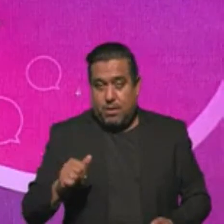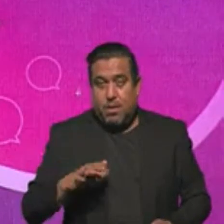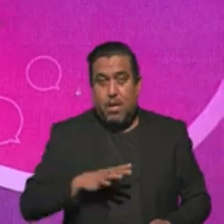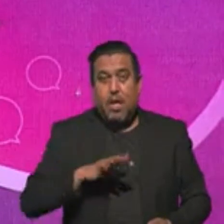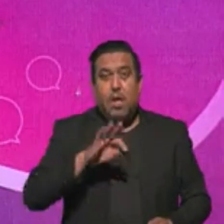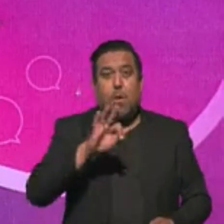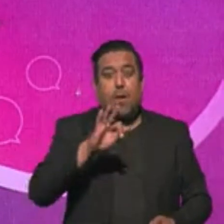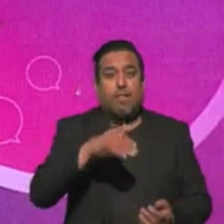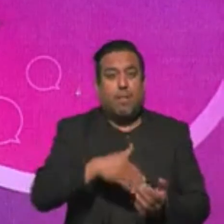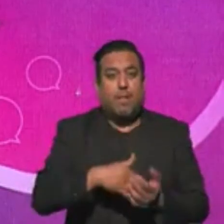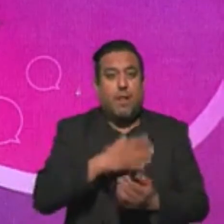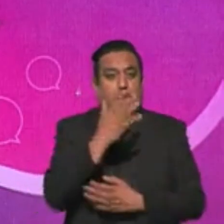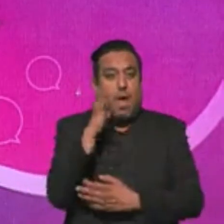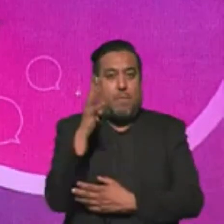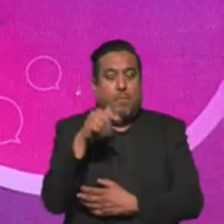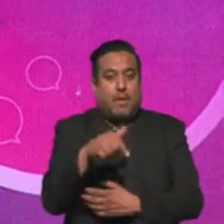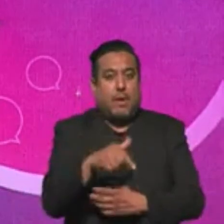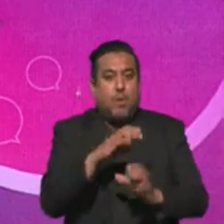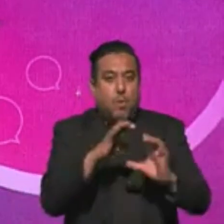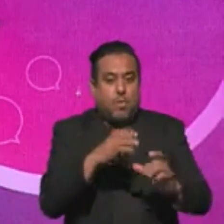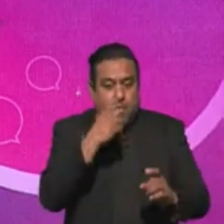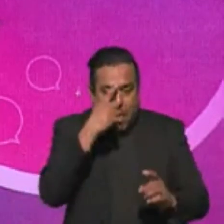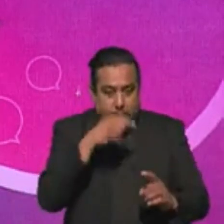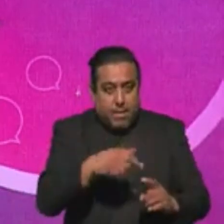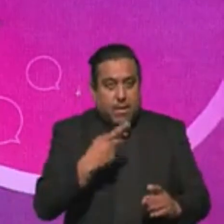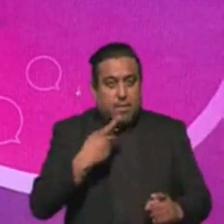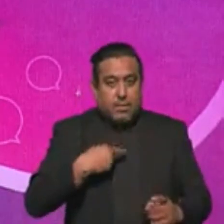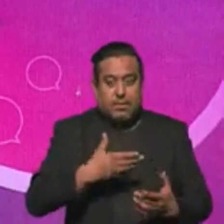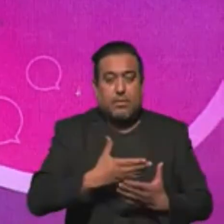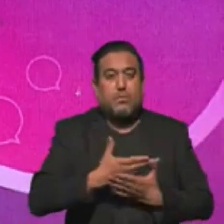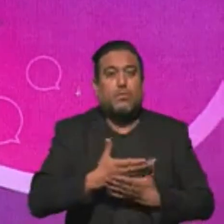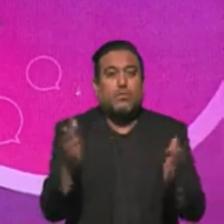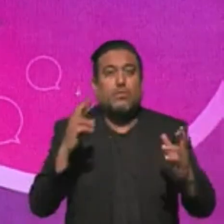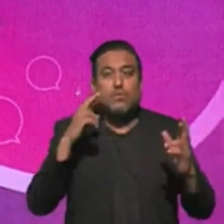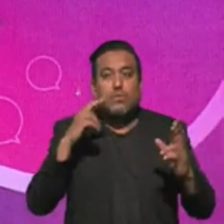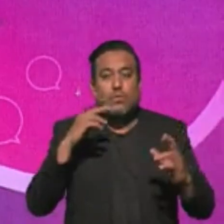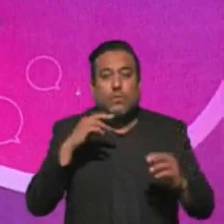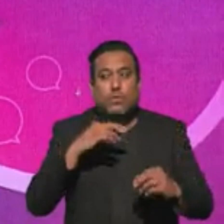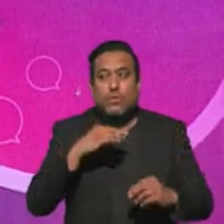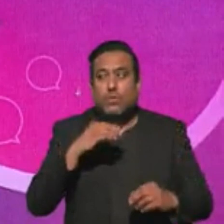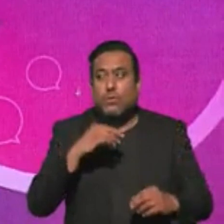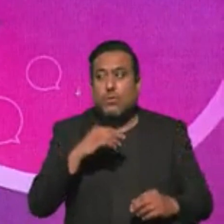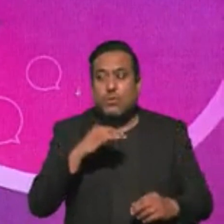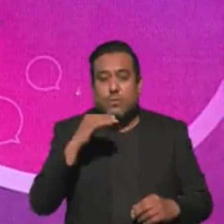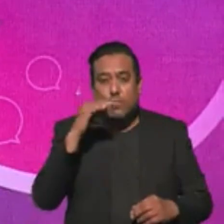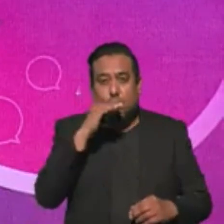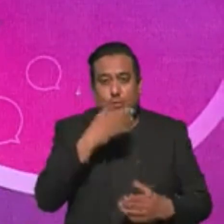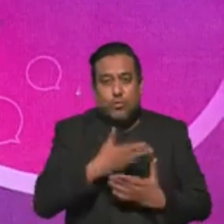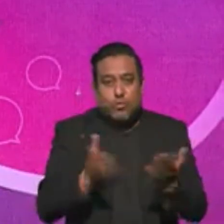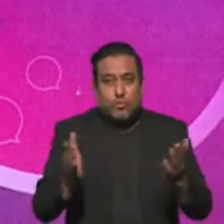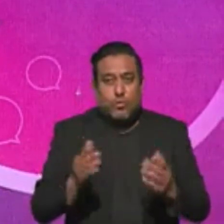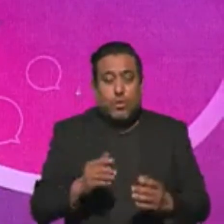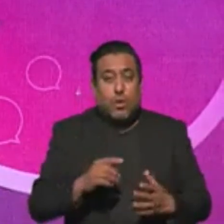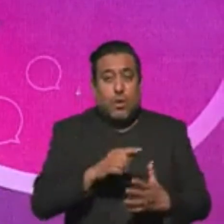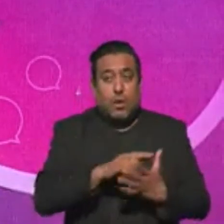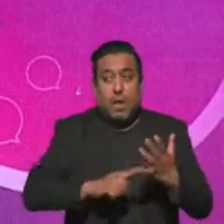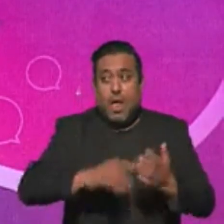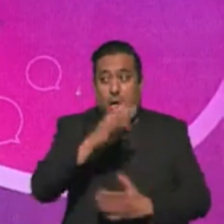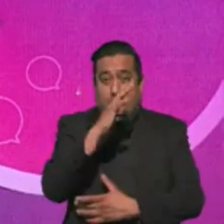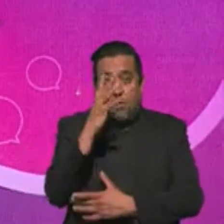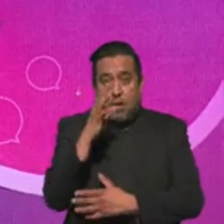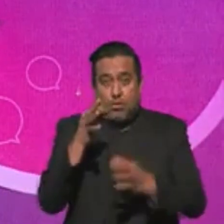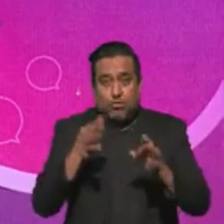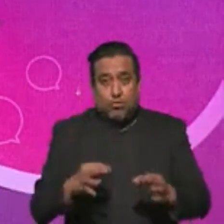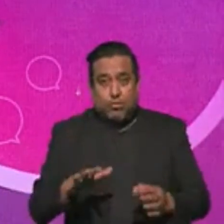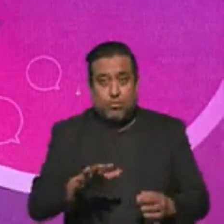vivero municipal a disposición de la ciudadanía de manera gratuita todos estos árboles son nativos